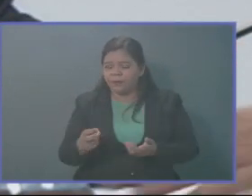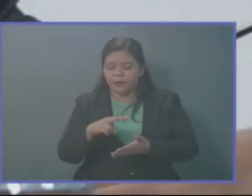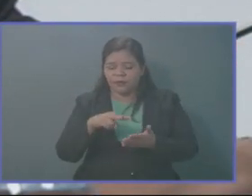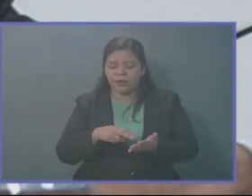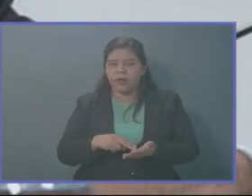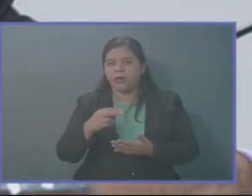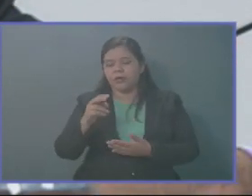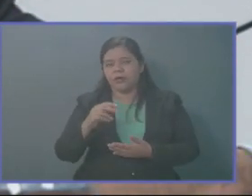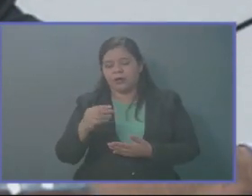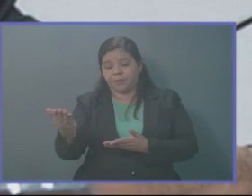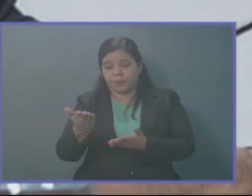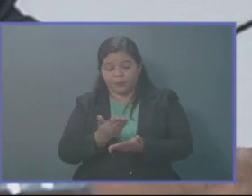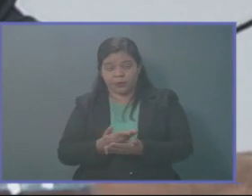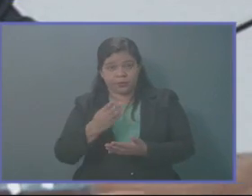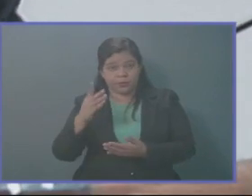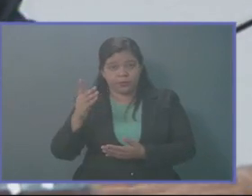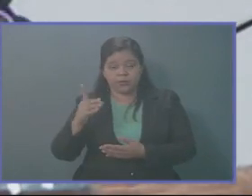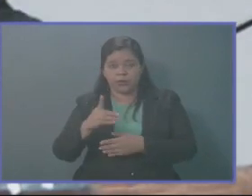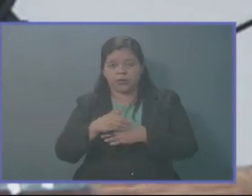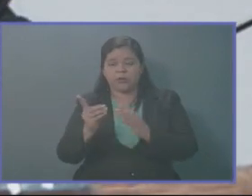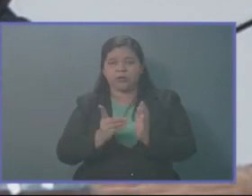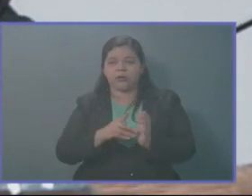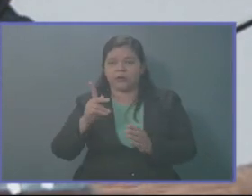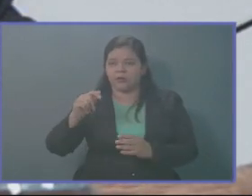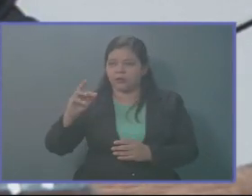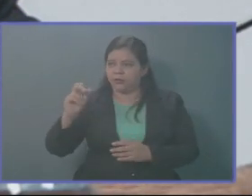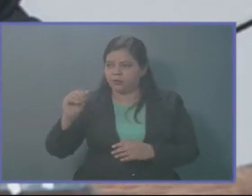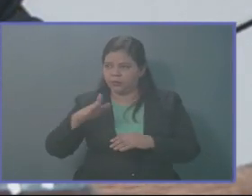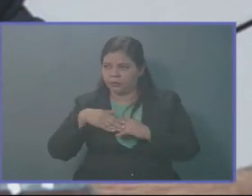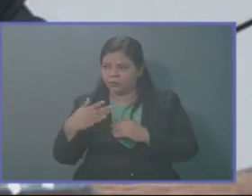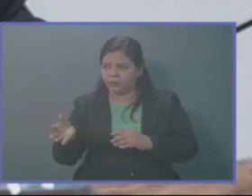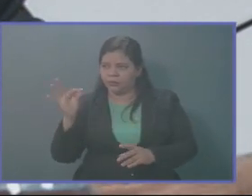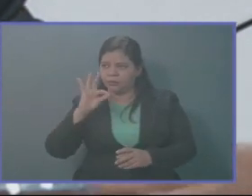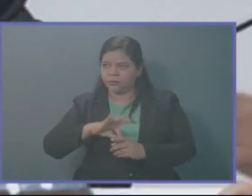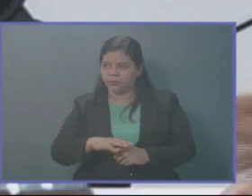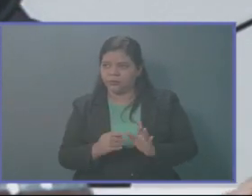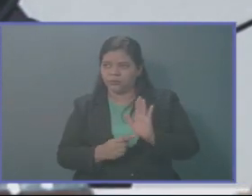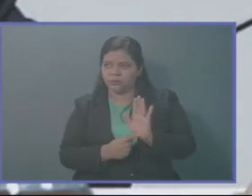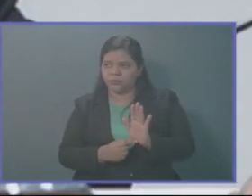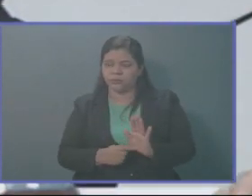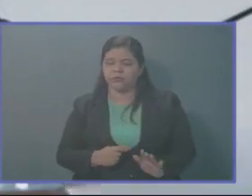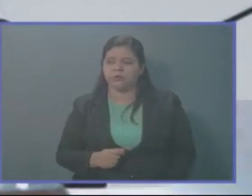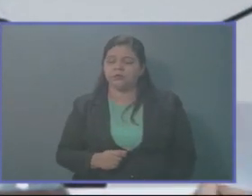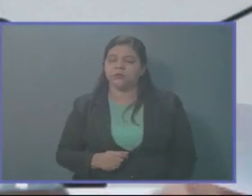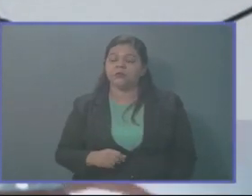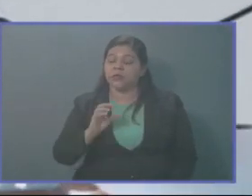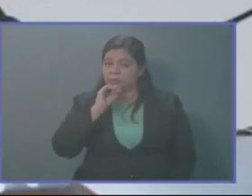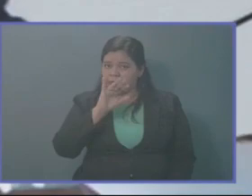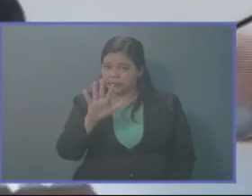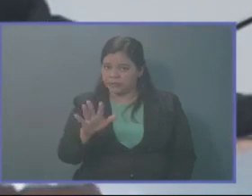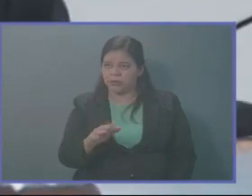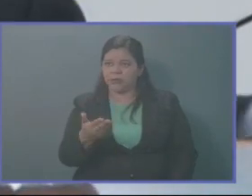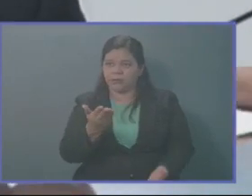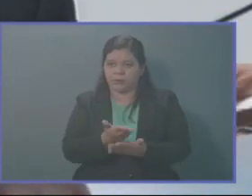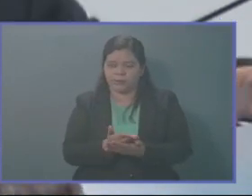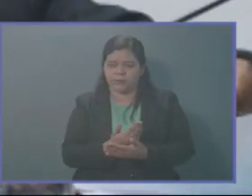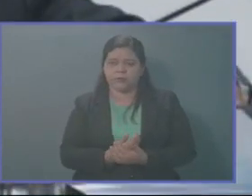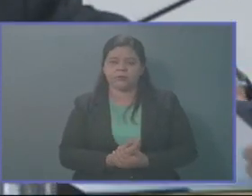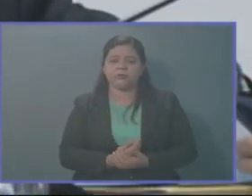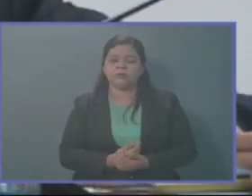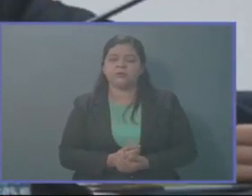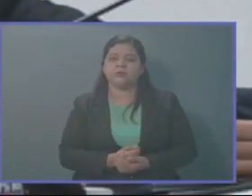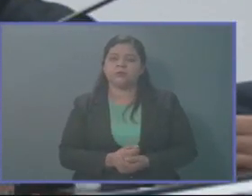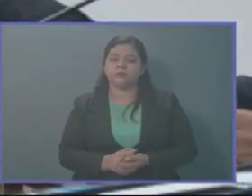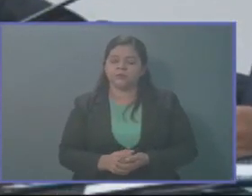las 2 observaciones que ha hecho el doctor Parker y ahí lo someta a votación. Diría de la siguiente manera las propuestas.